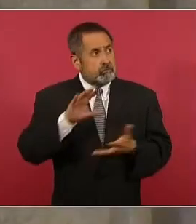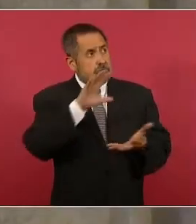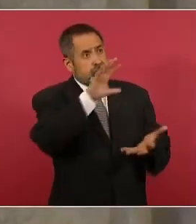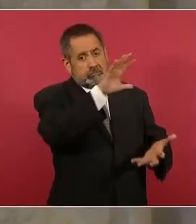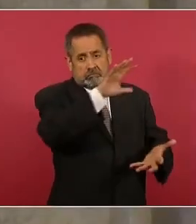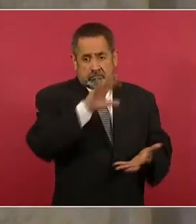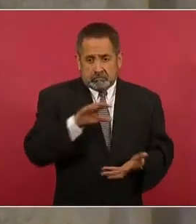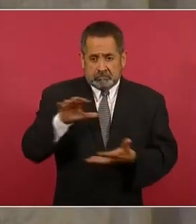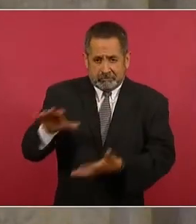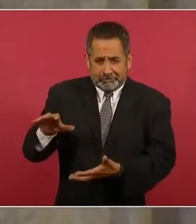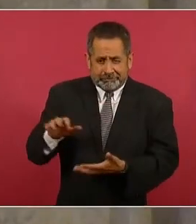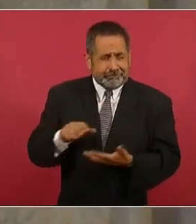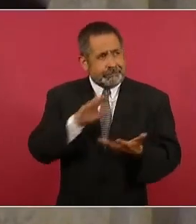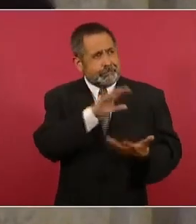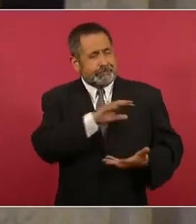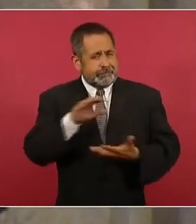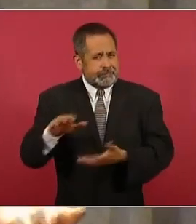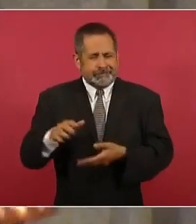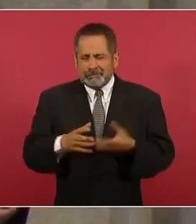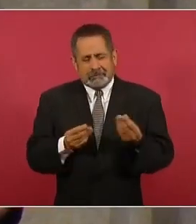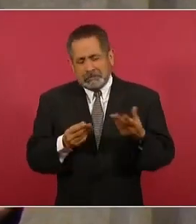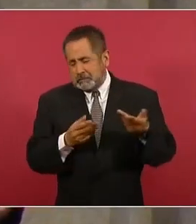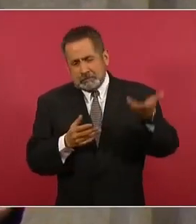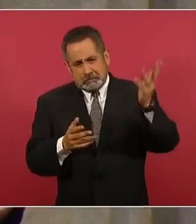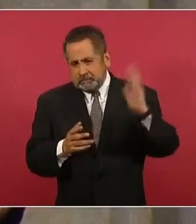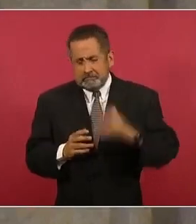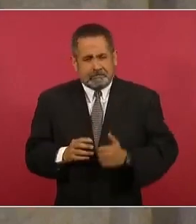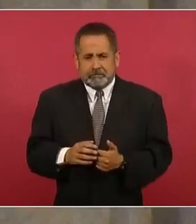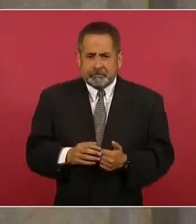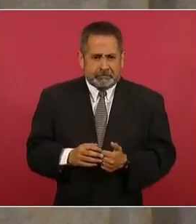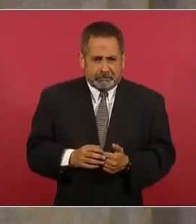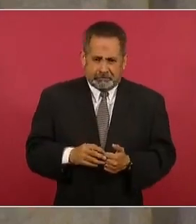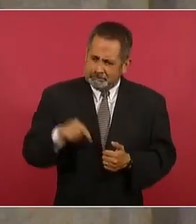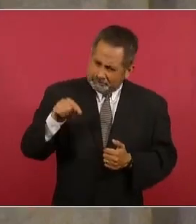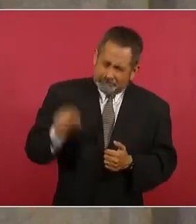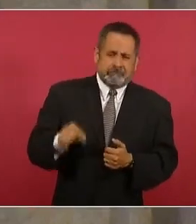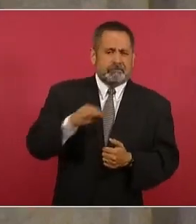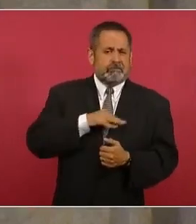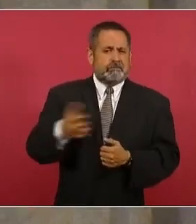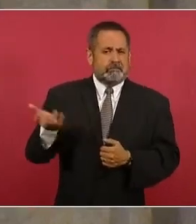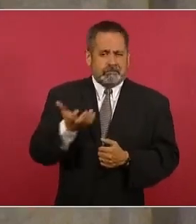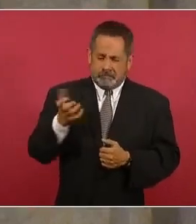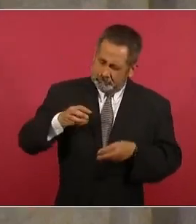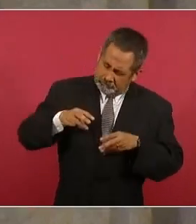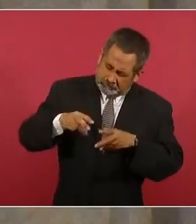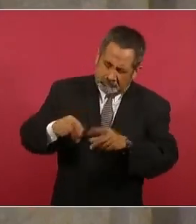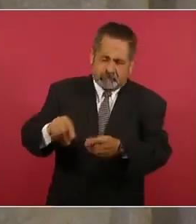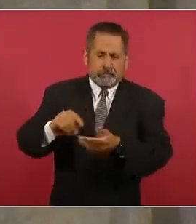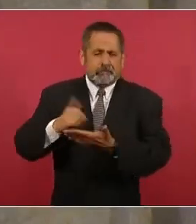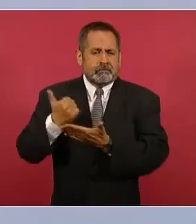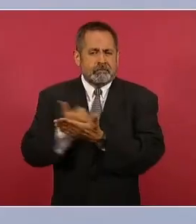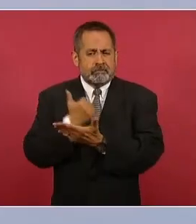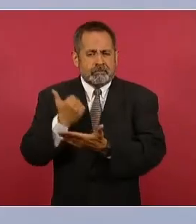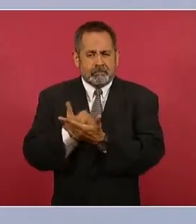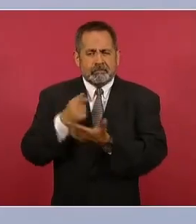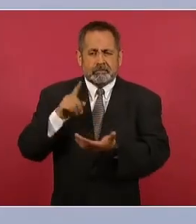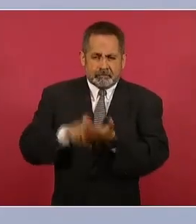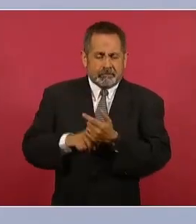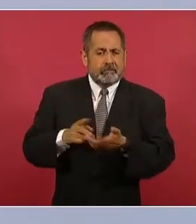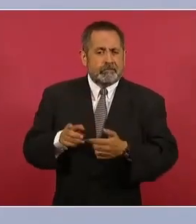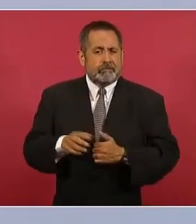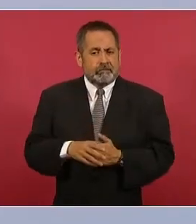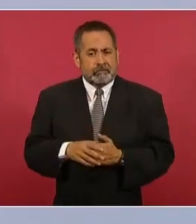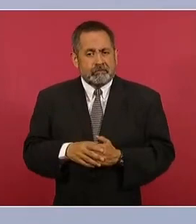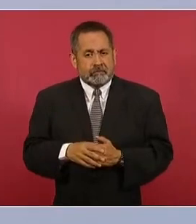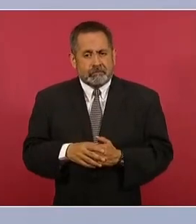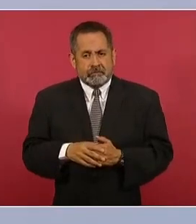que consumimos, muchísimo. Y ahora también vamos a tener